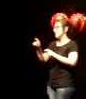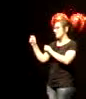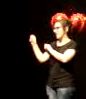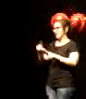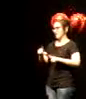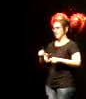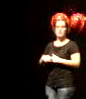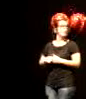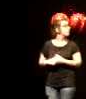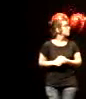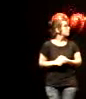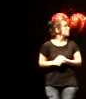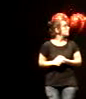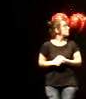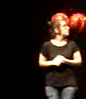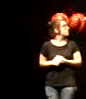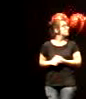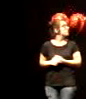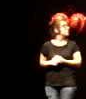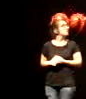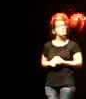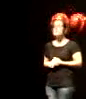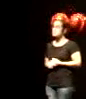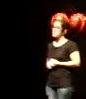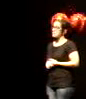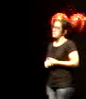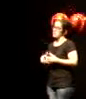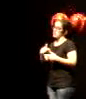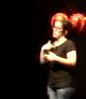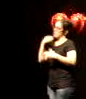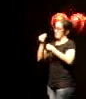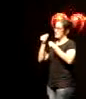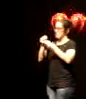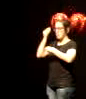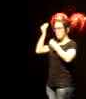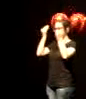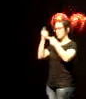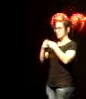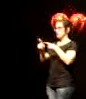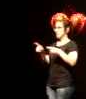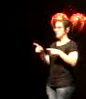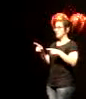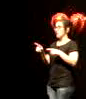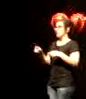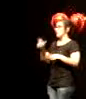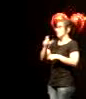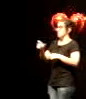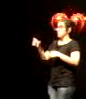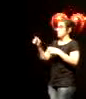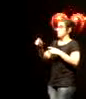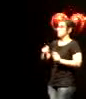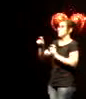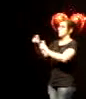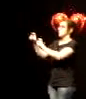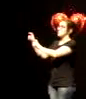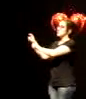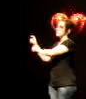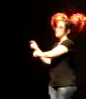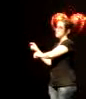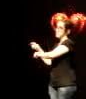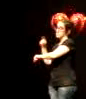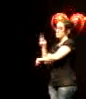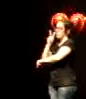Nuestra visión siempre se va a otras cosas. Sin embargo, la mayor parte de los hidrantes pasan desapercibidos frente